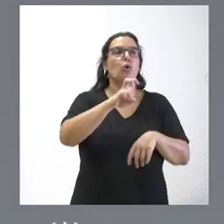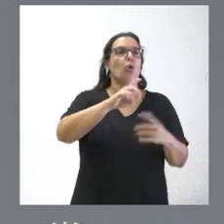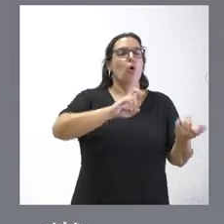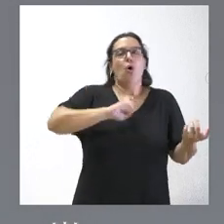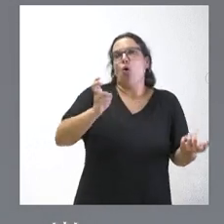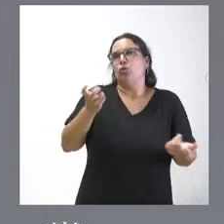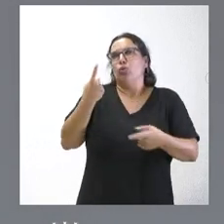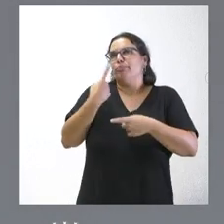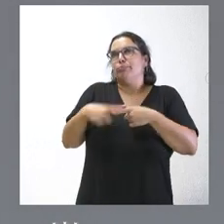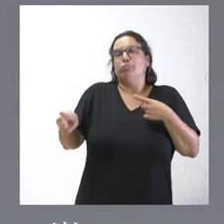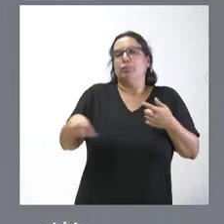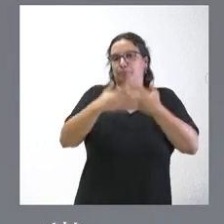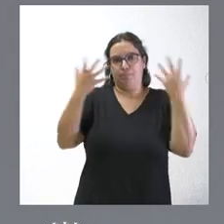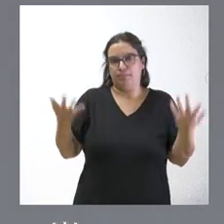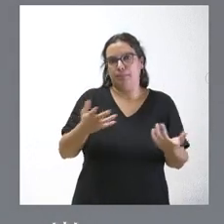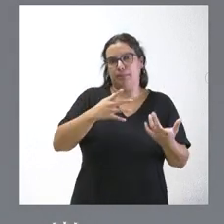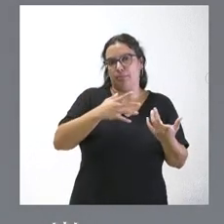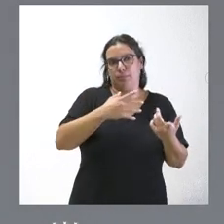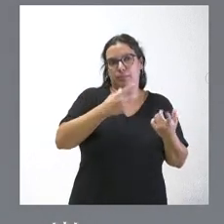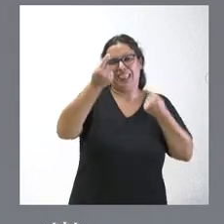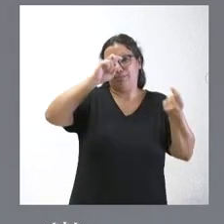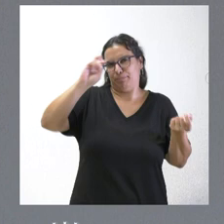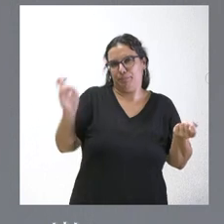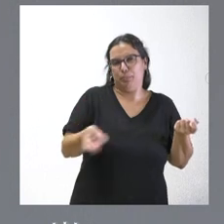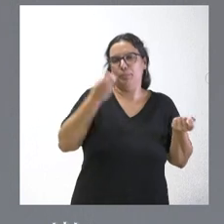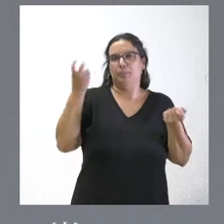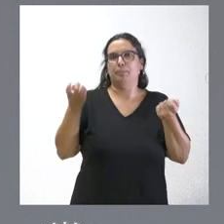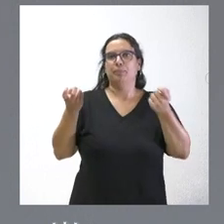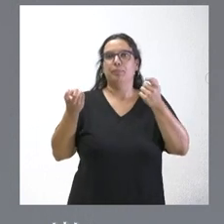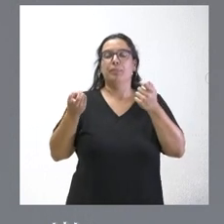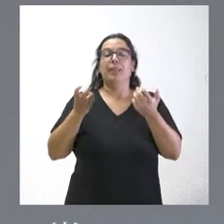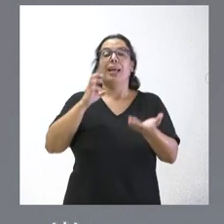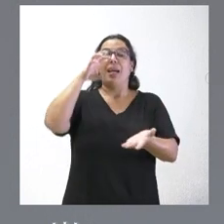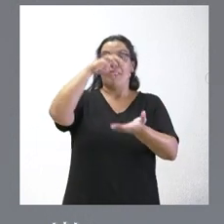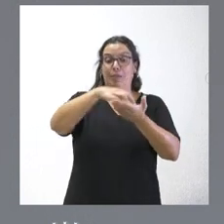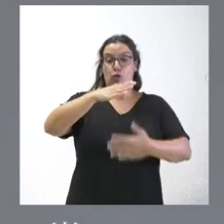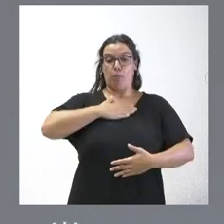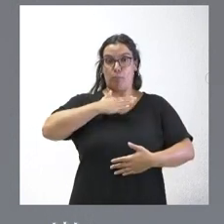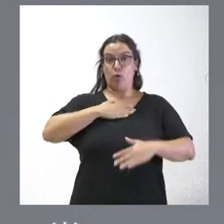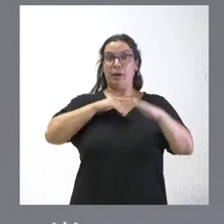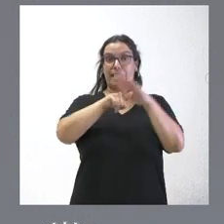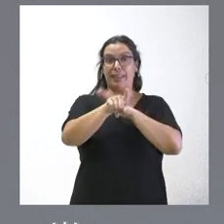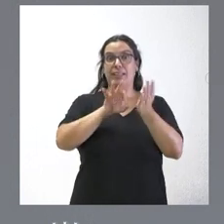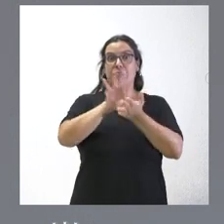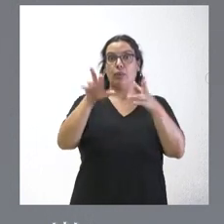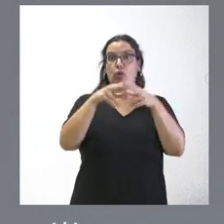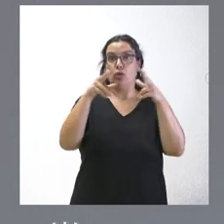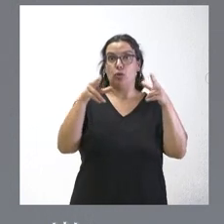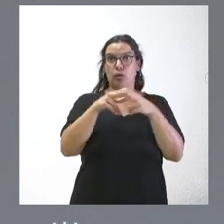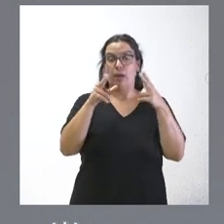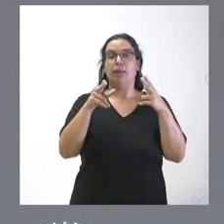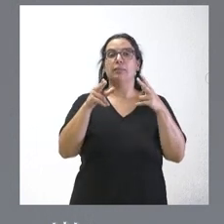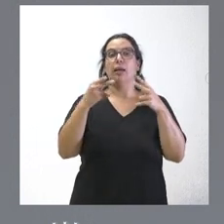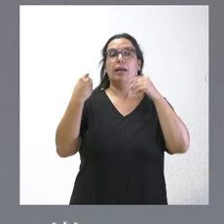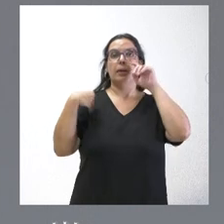que puede tener el centro los centros de la gerencia de servicios sociales está muy por